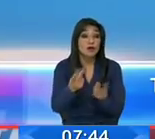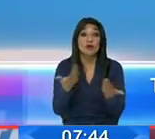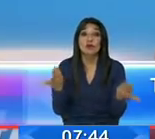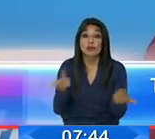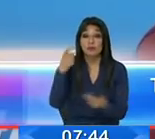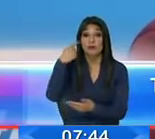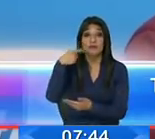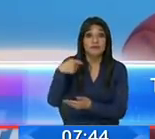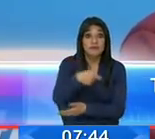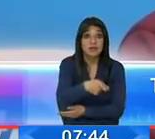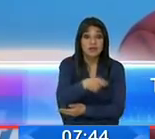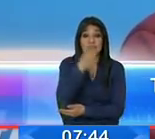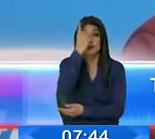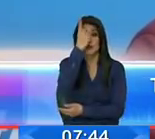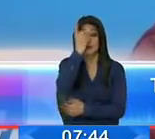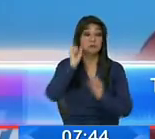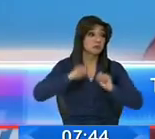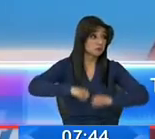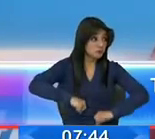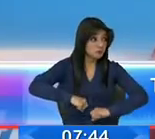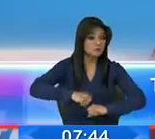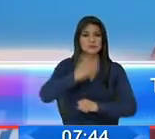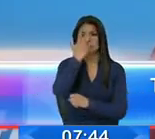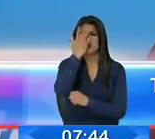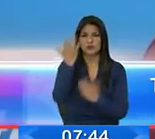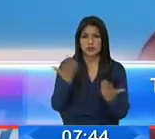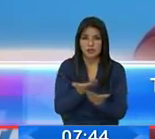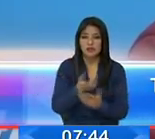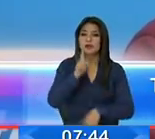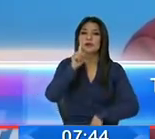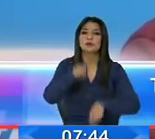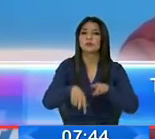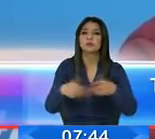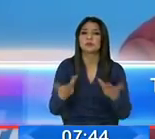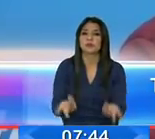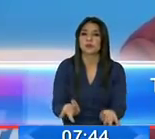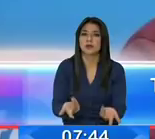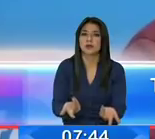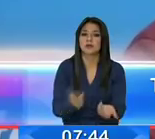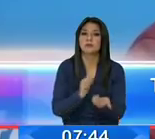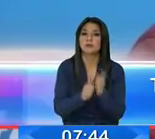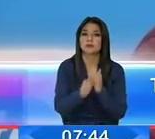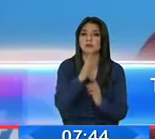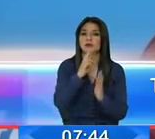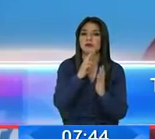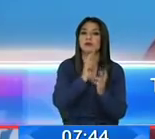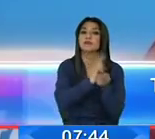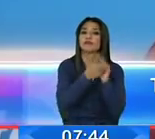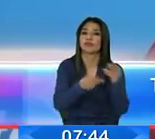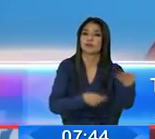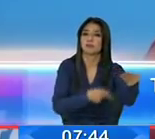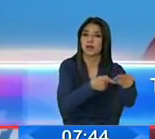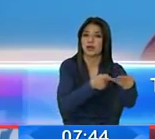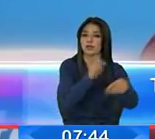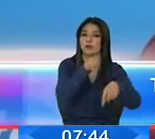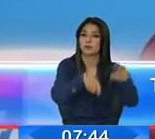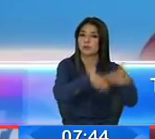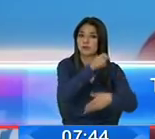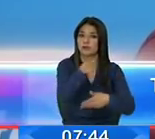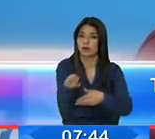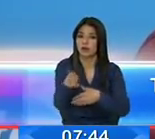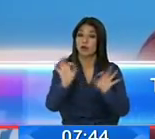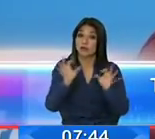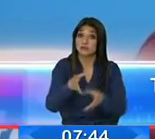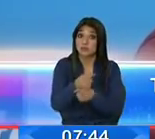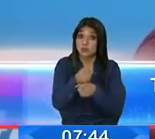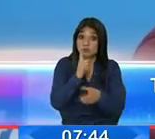gobierno de la deuda. ¿Por qué? Porque no ha podido pasar las reformas y adicionalmente porque no está seguro